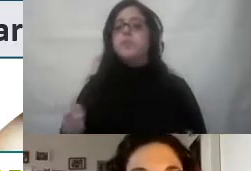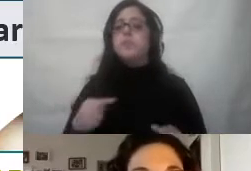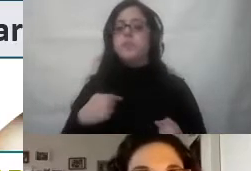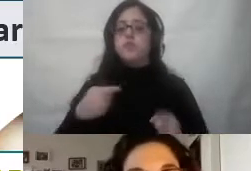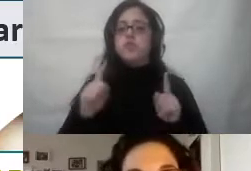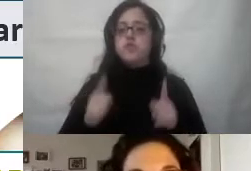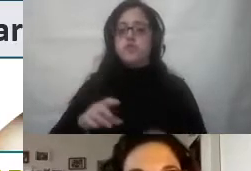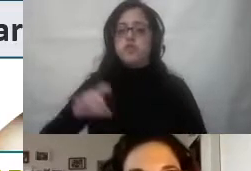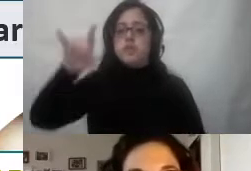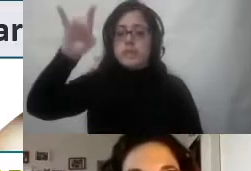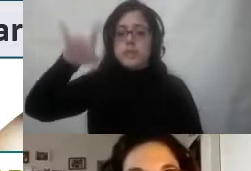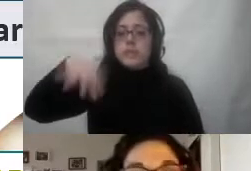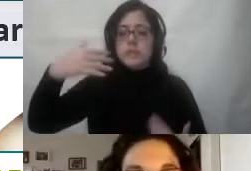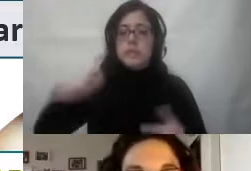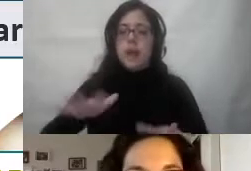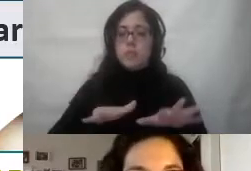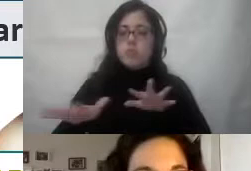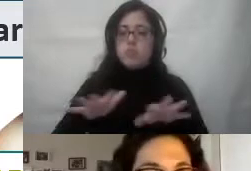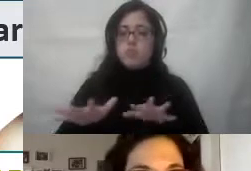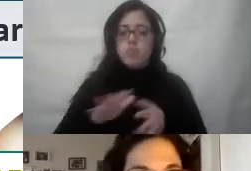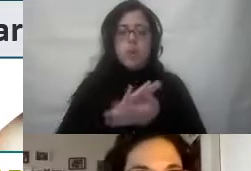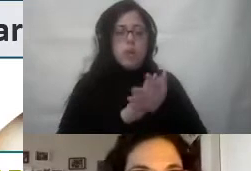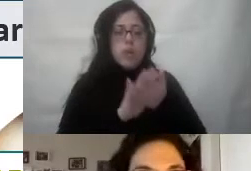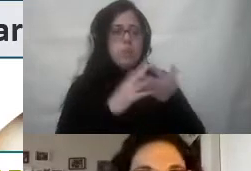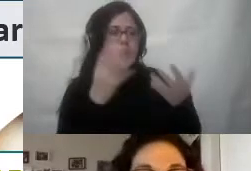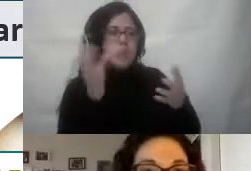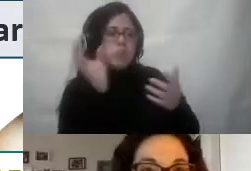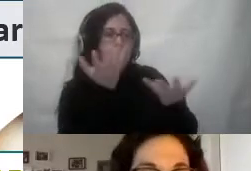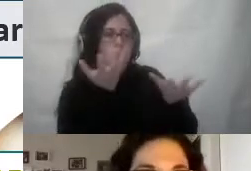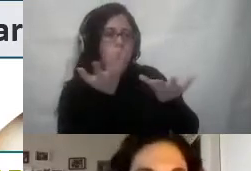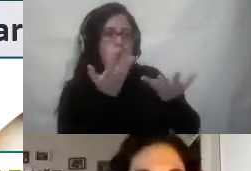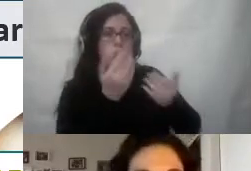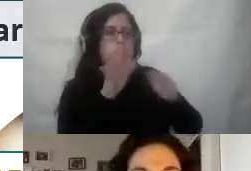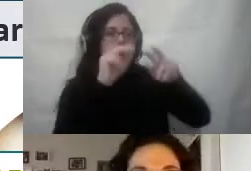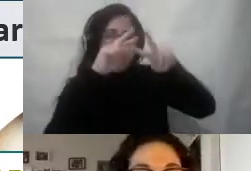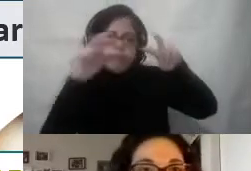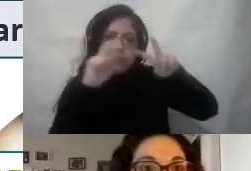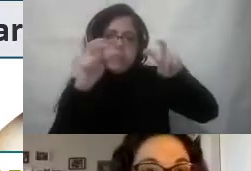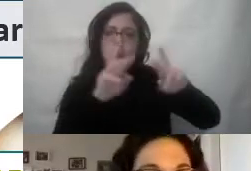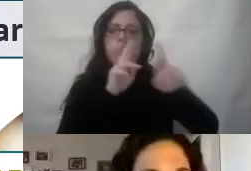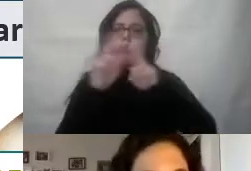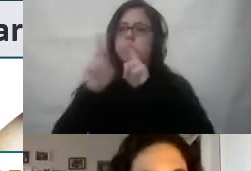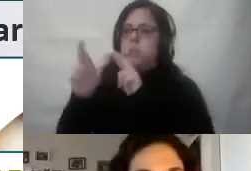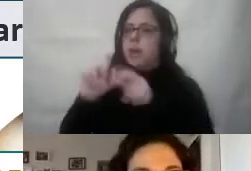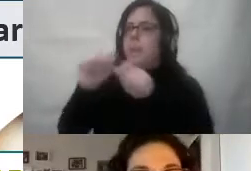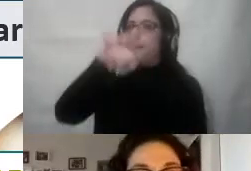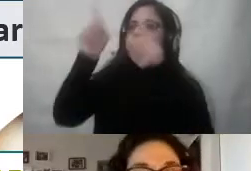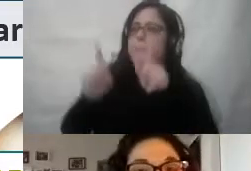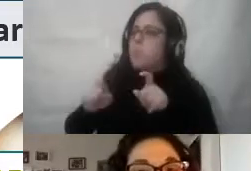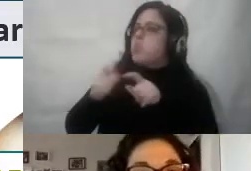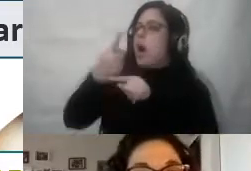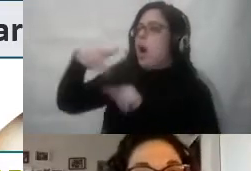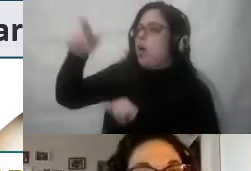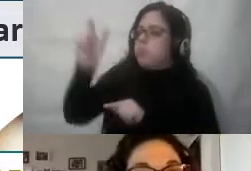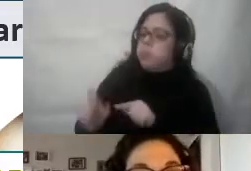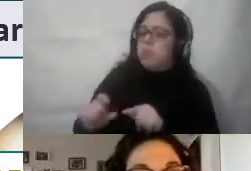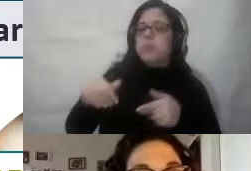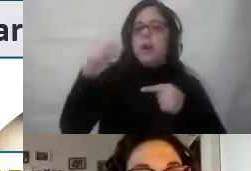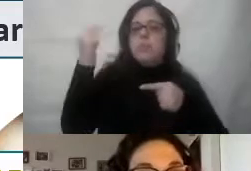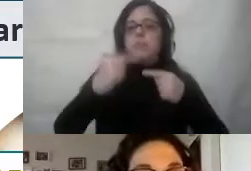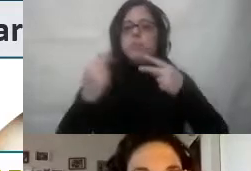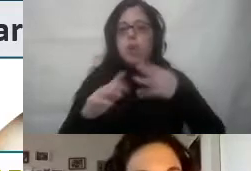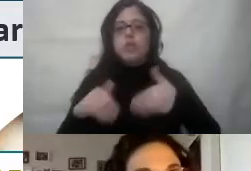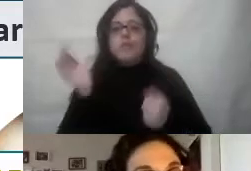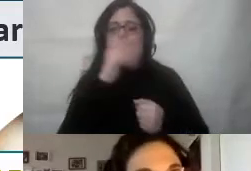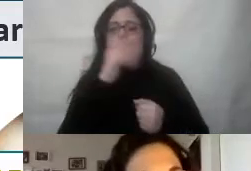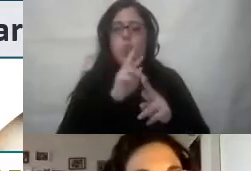saber movilizar fuentes para responderla. Investigar, ¿verdad? Preguntarle a alguien más. Por tanto, no tengo una